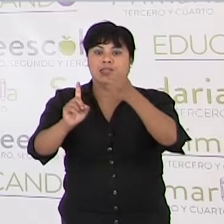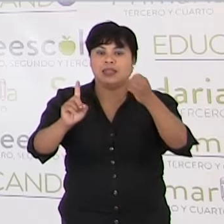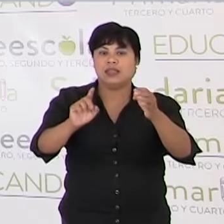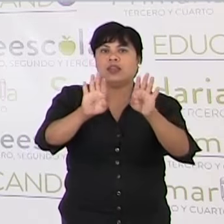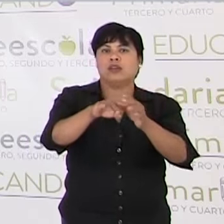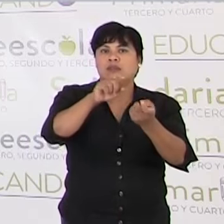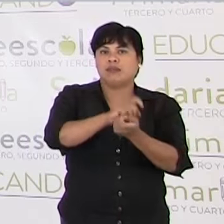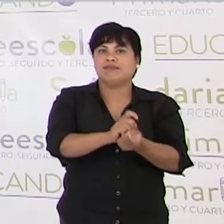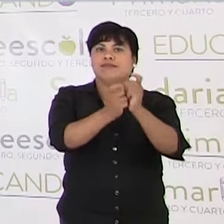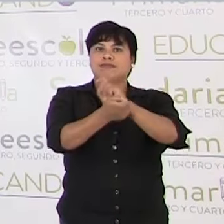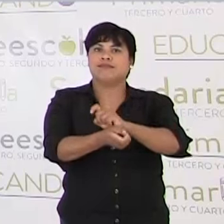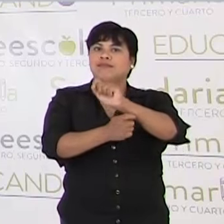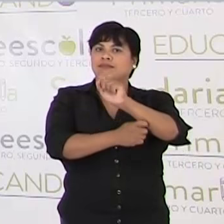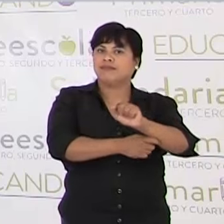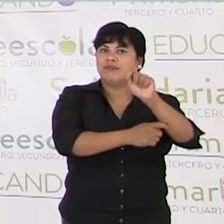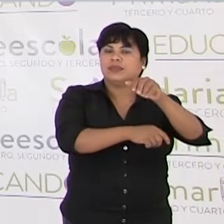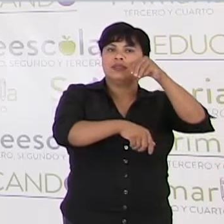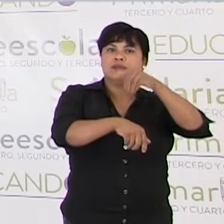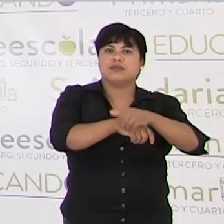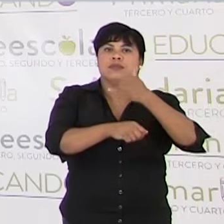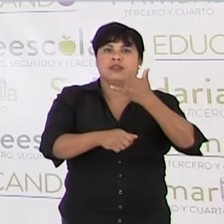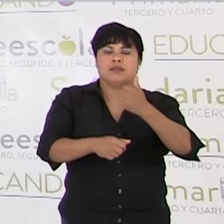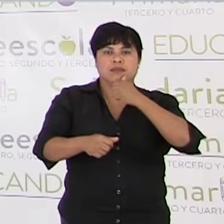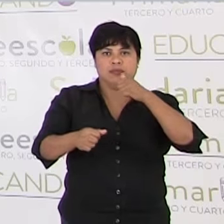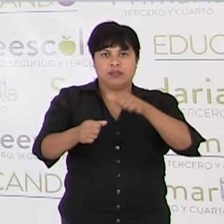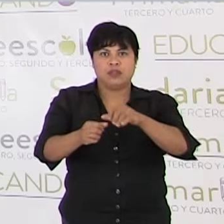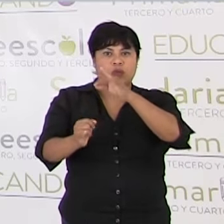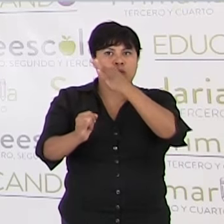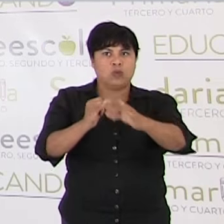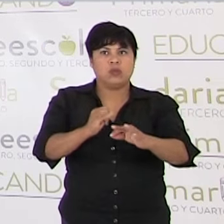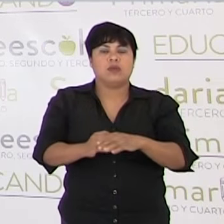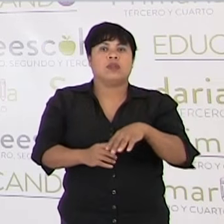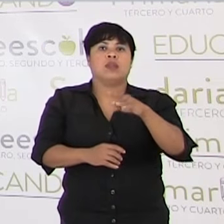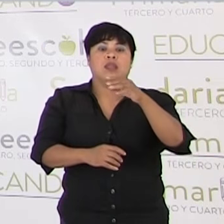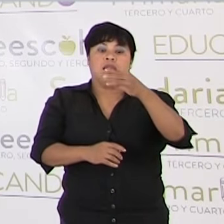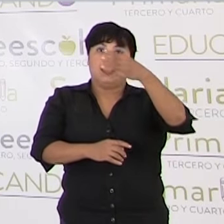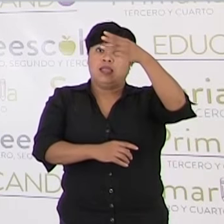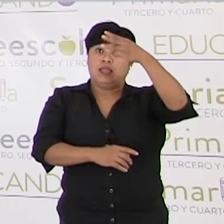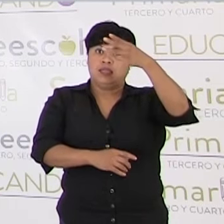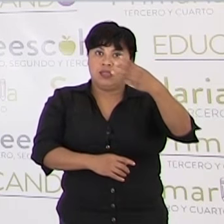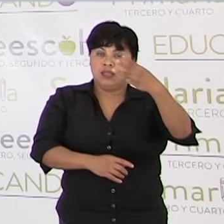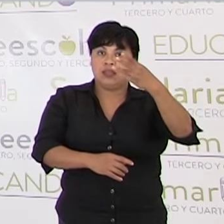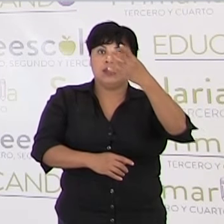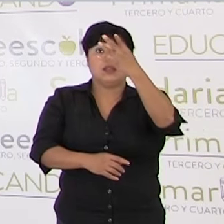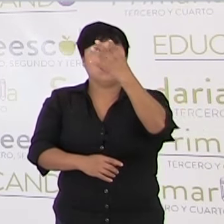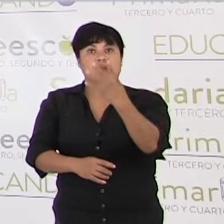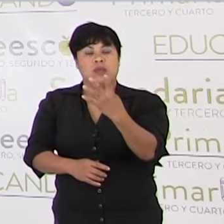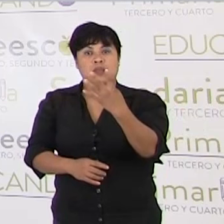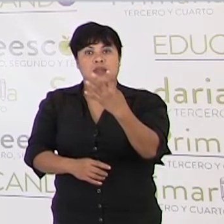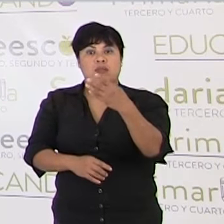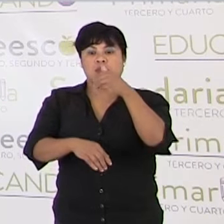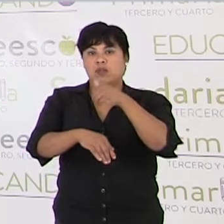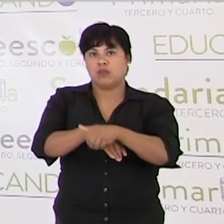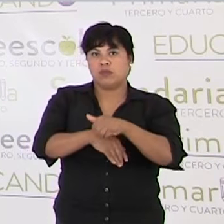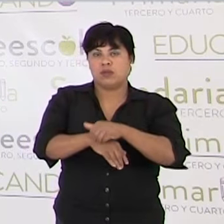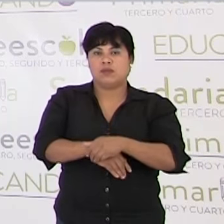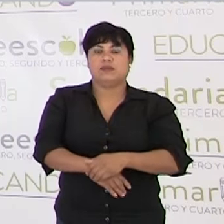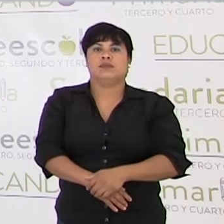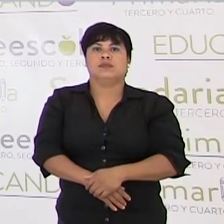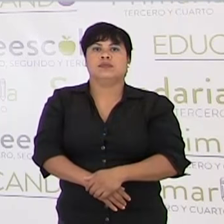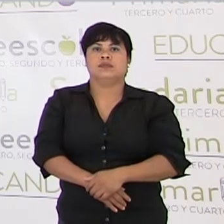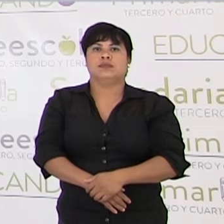disminuido en 3. Vamos con el último, que nos dice el cubo del cuádruplo de un número,